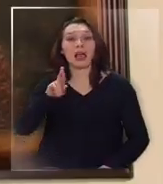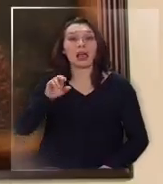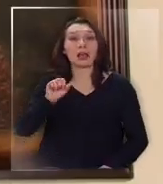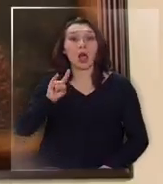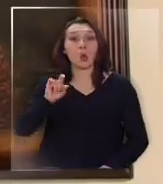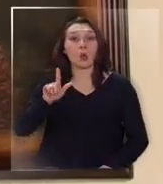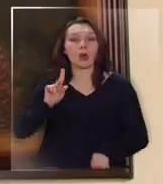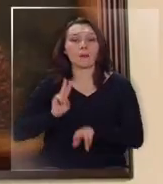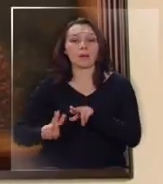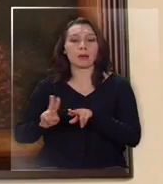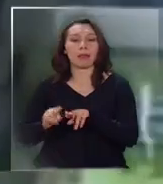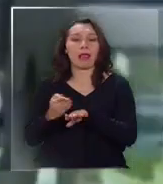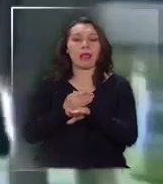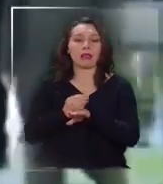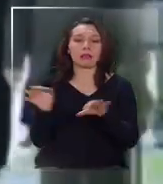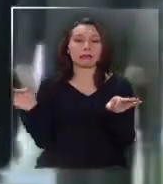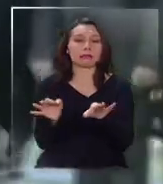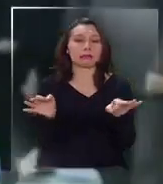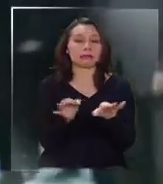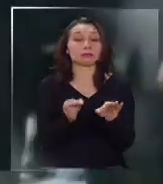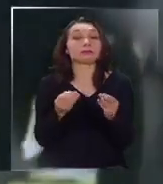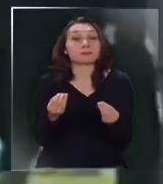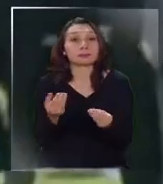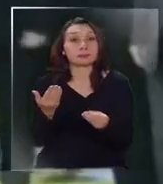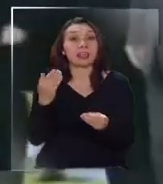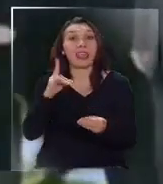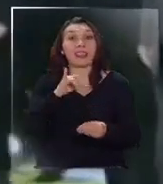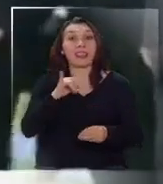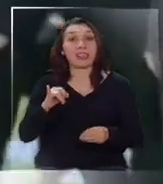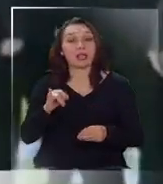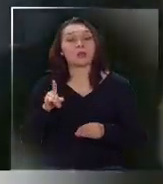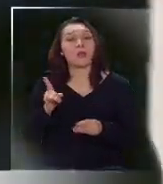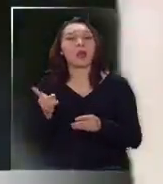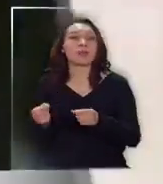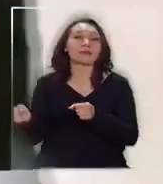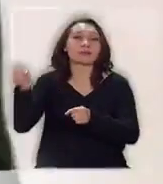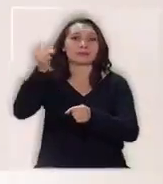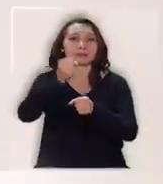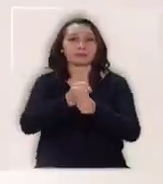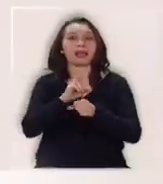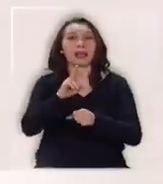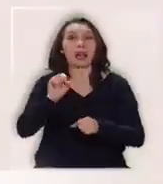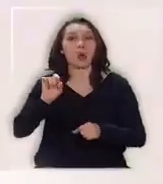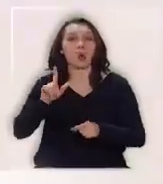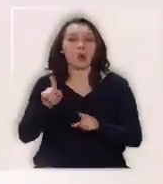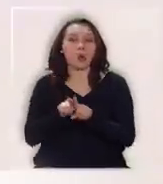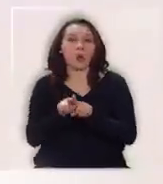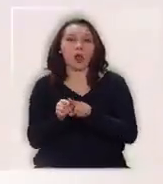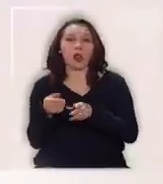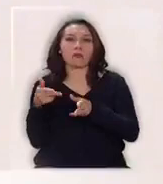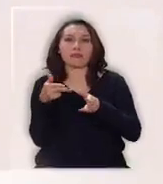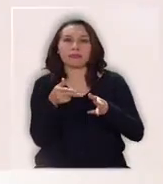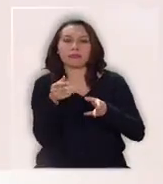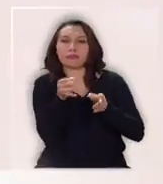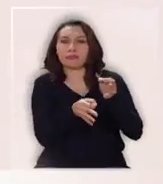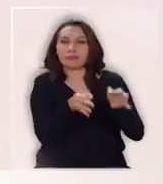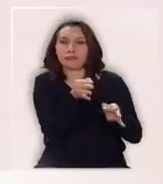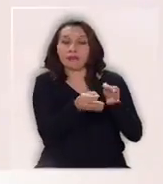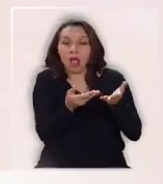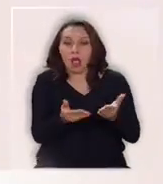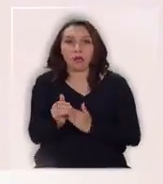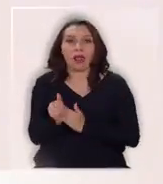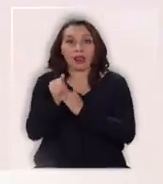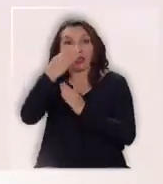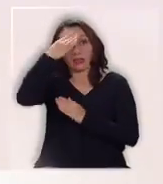preparando para eso. Sí, Díaz-Canel es el llamado delfín de Raúl, un hombre que ha sido influenciado eternamente por el actual